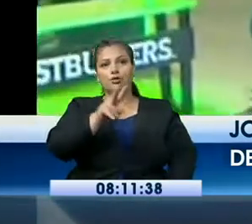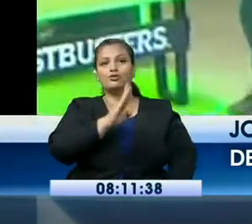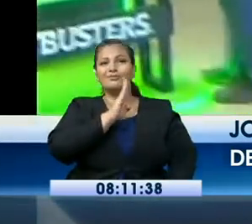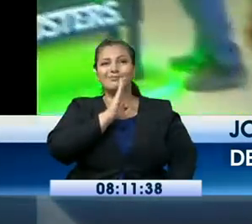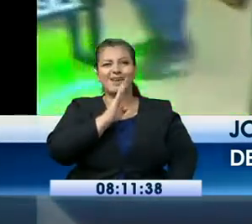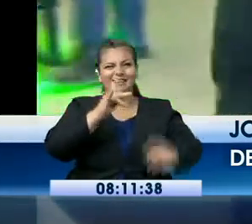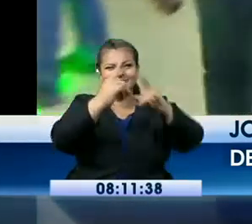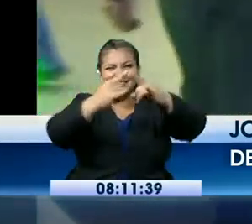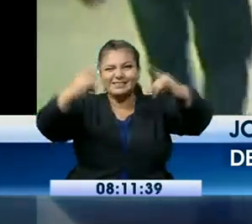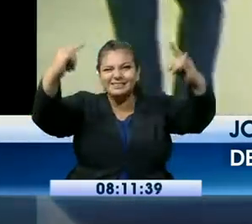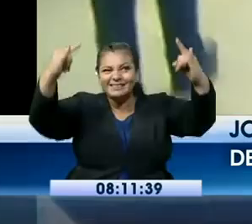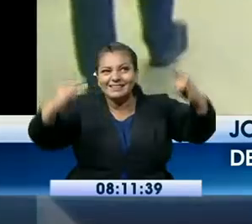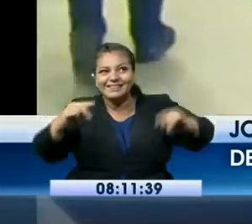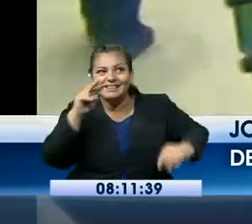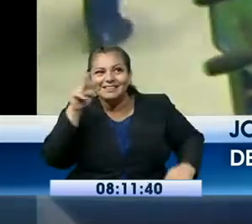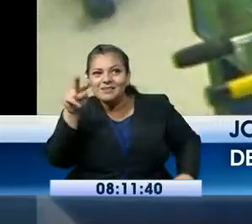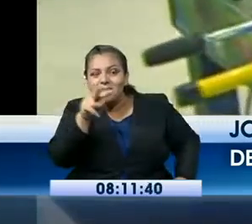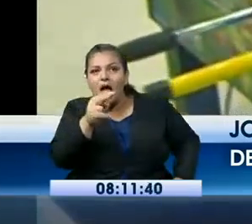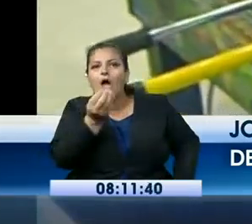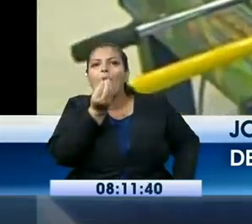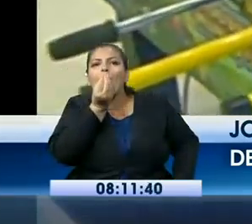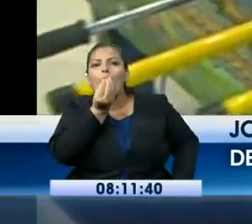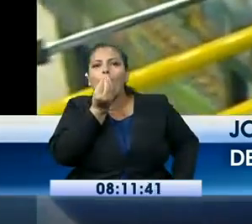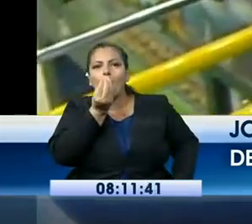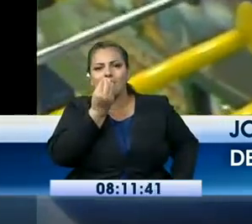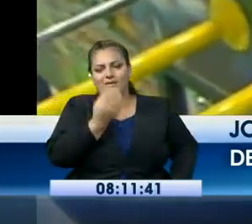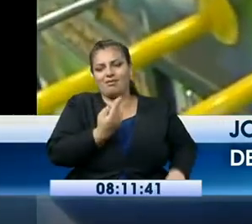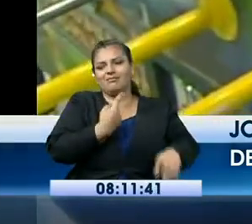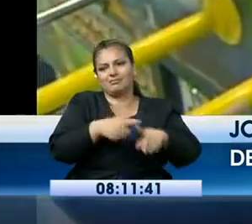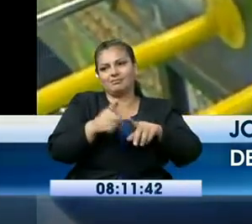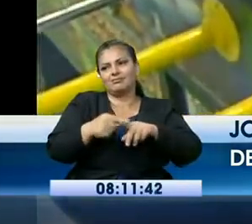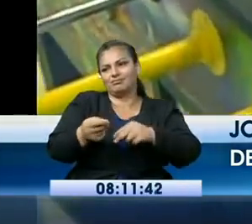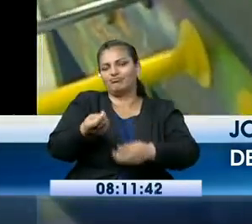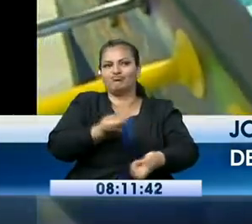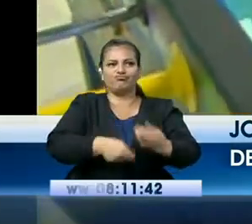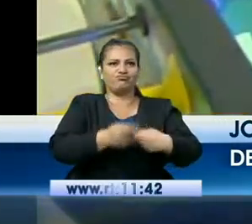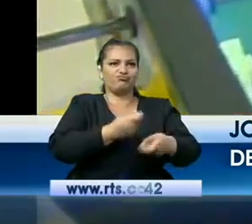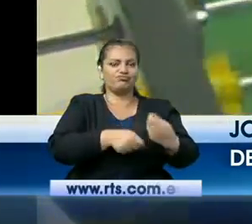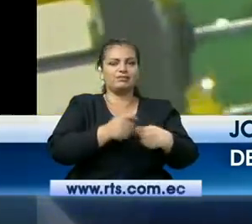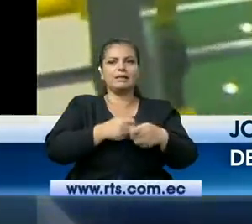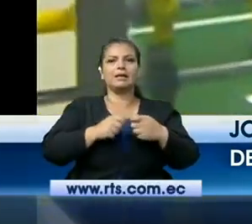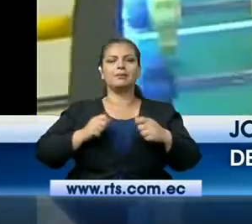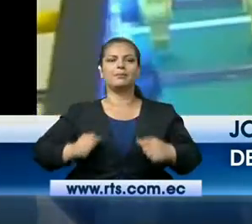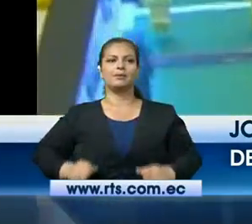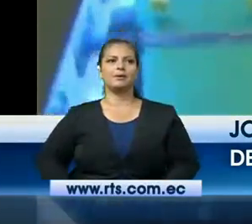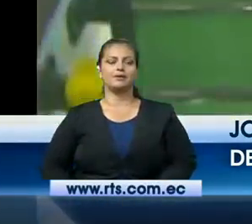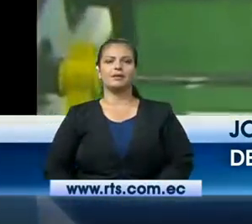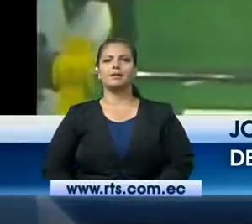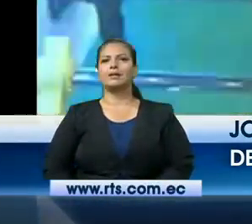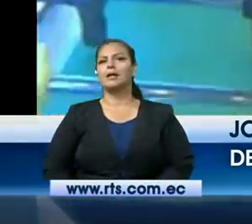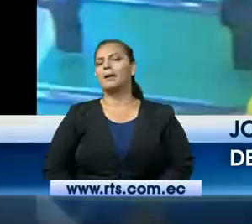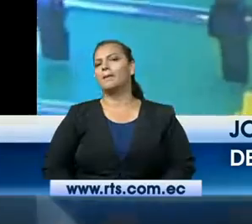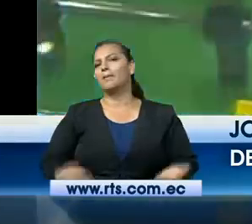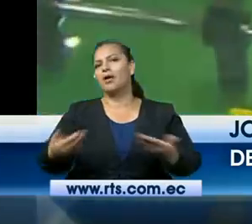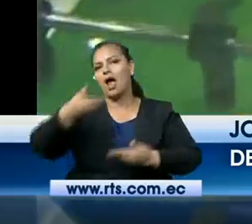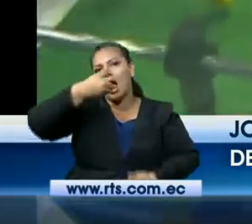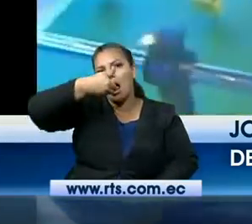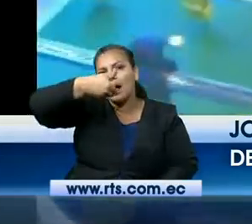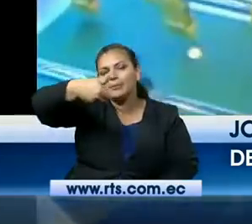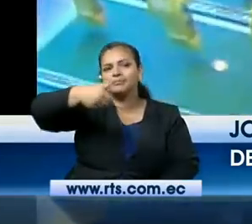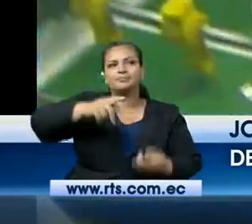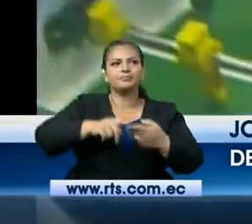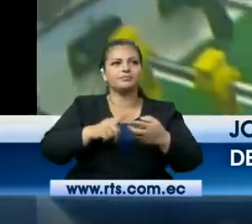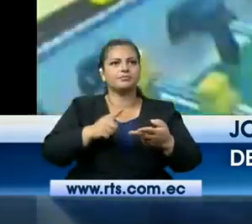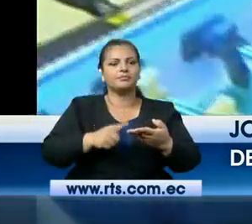donde vamos a tener diferentes tipos de diferentes tipos de comida vamos a tener desde pizza hot docs esa chispa